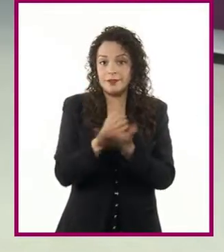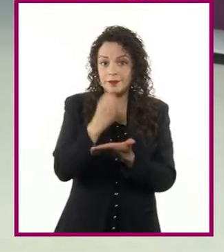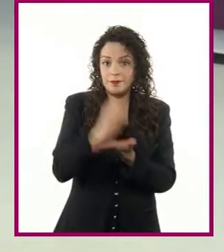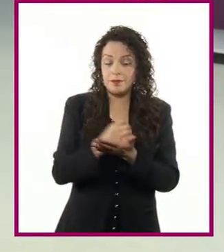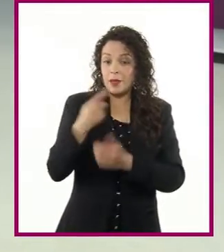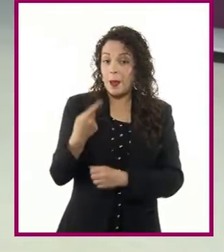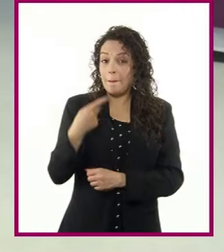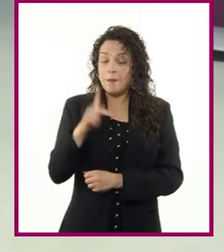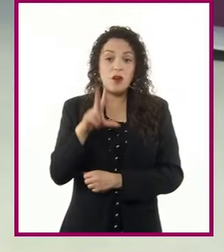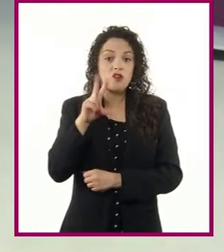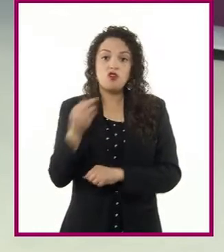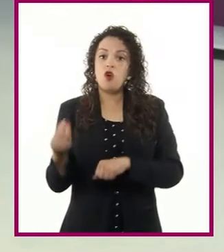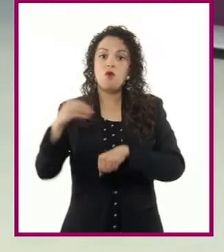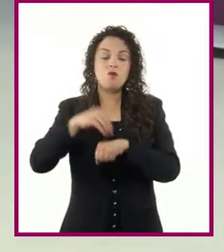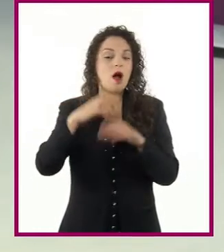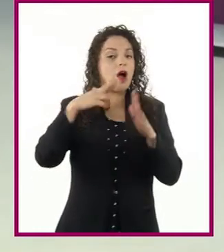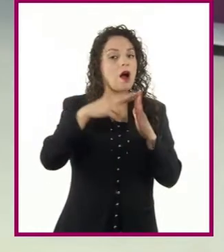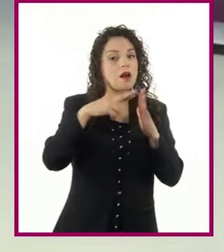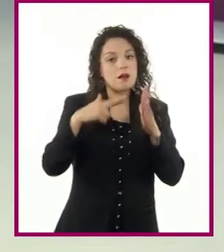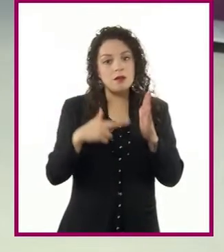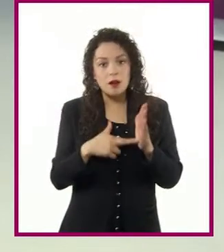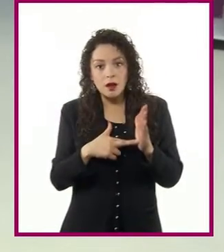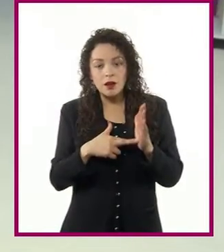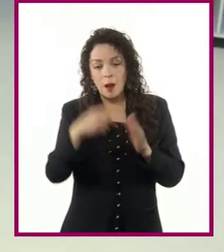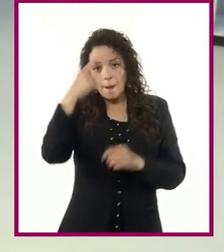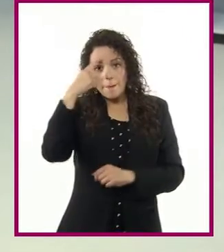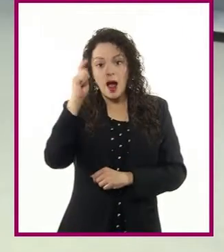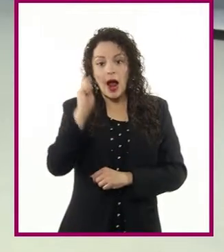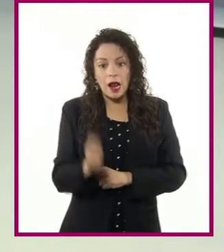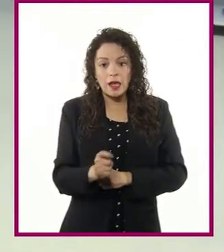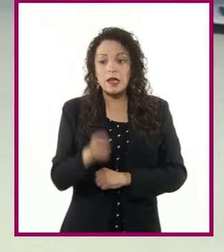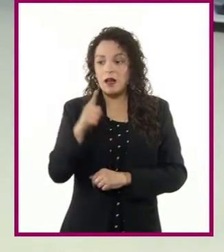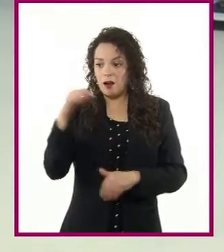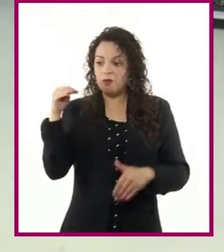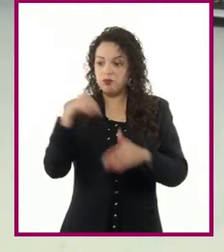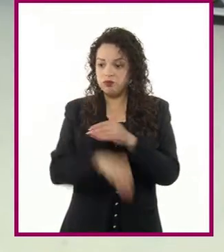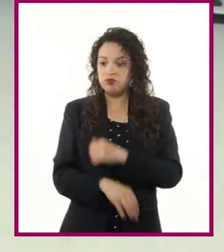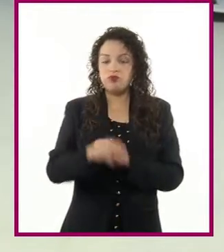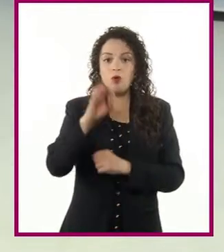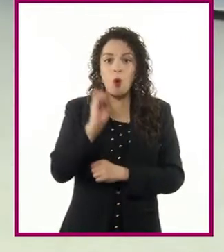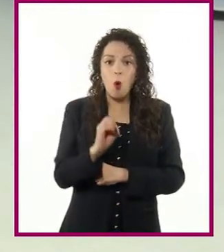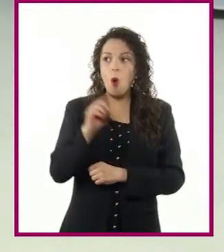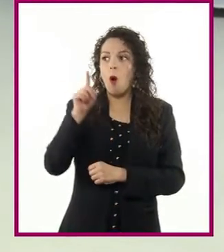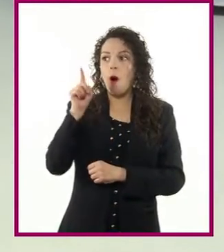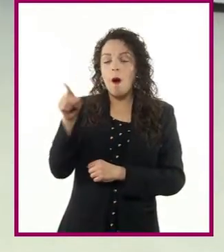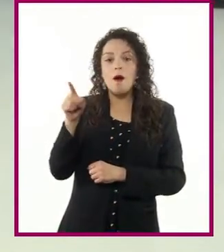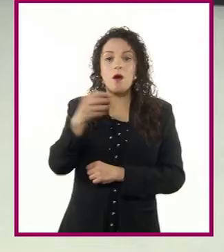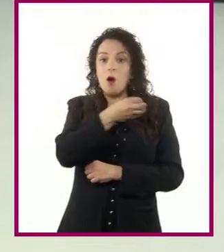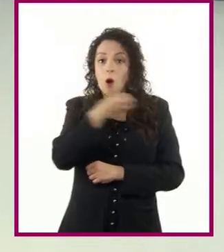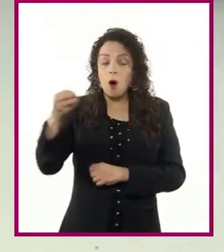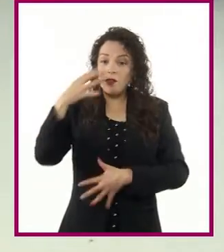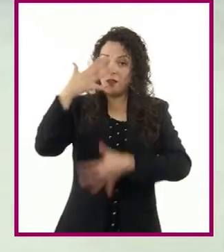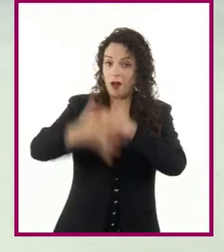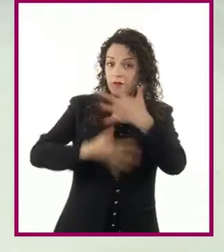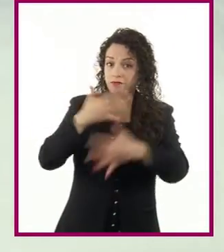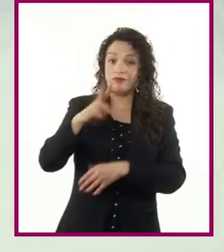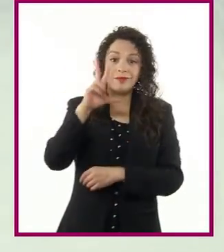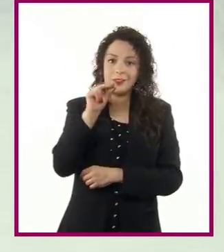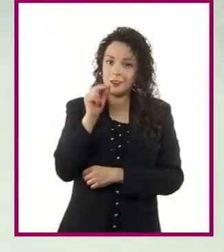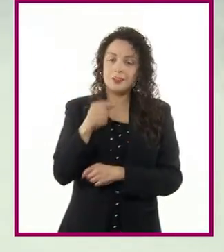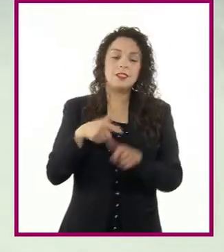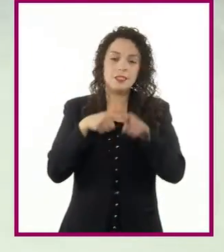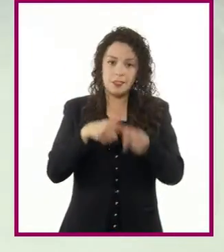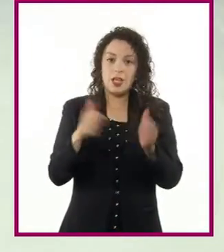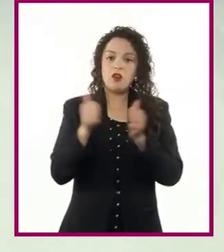manera instauraron reformas que pudieran debilitar su soberanía o trastornar el orden social. Los